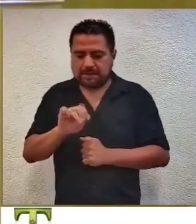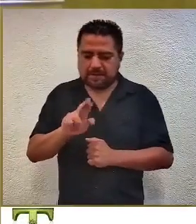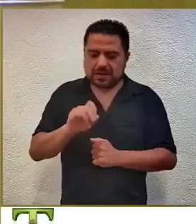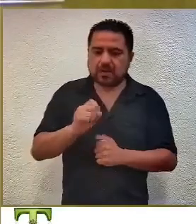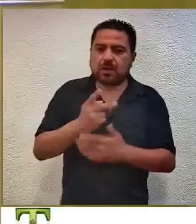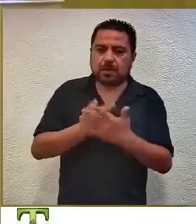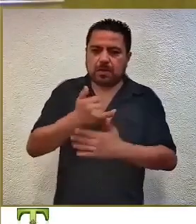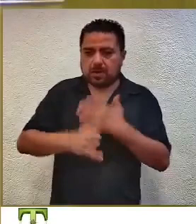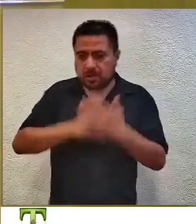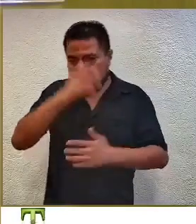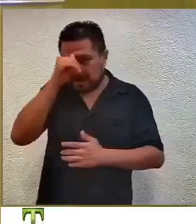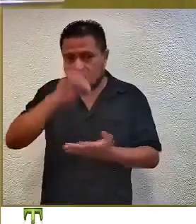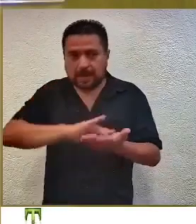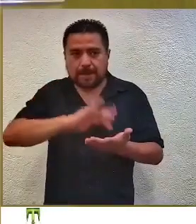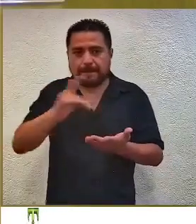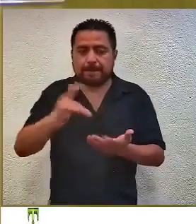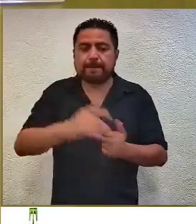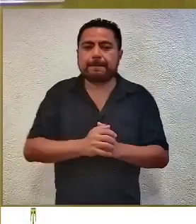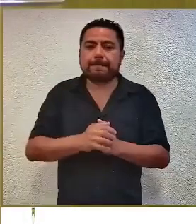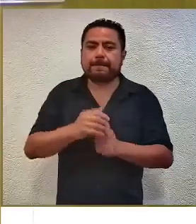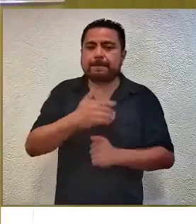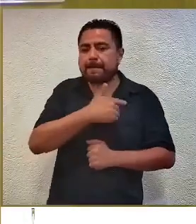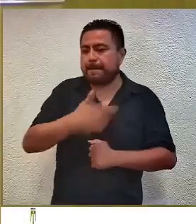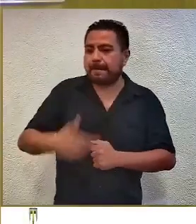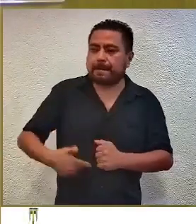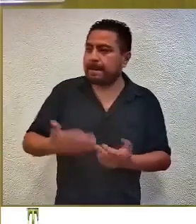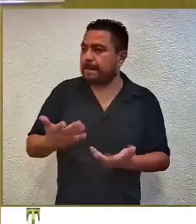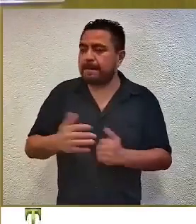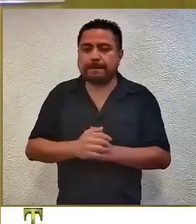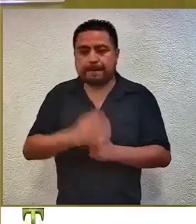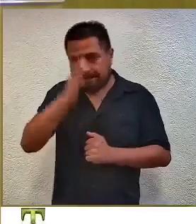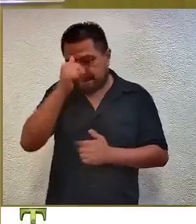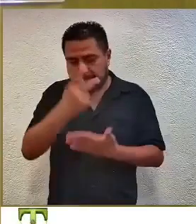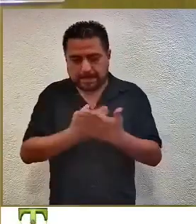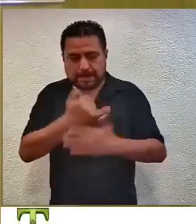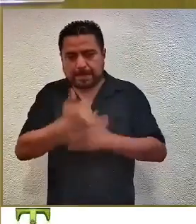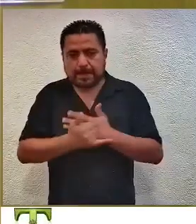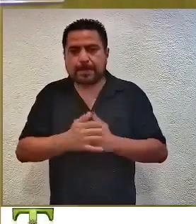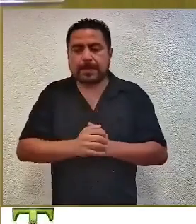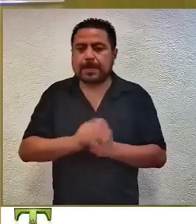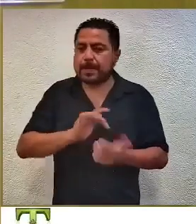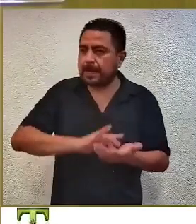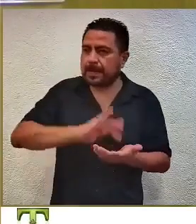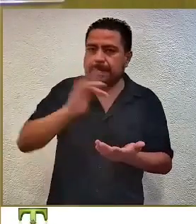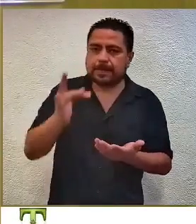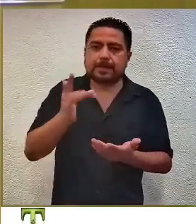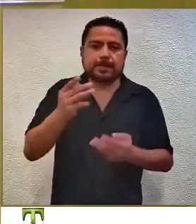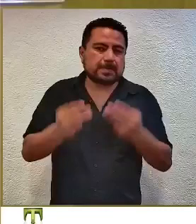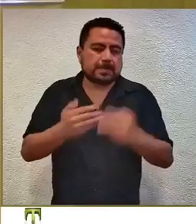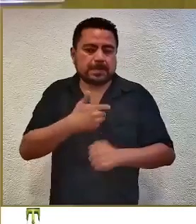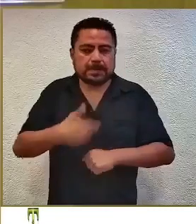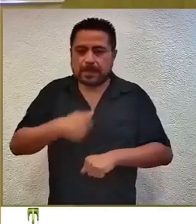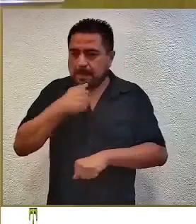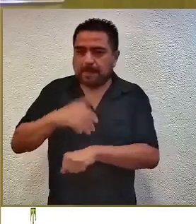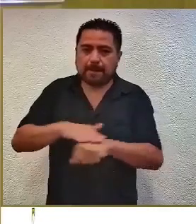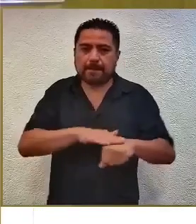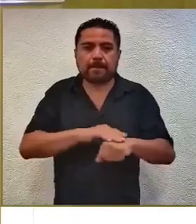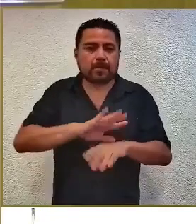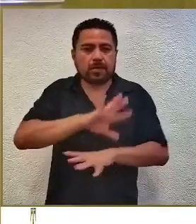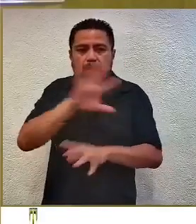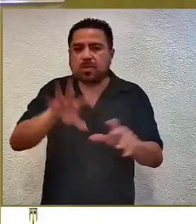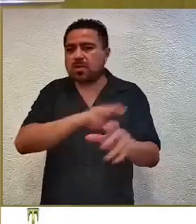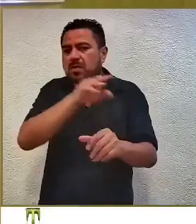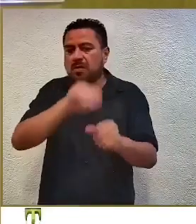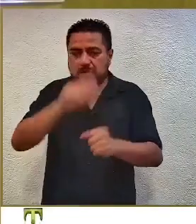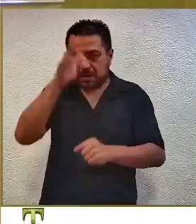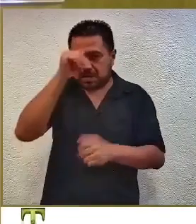del proyecto. Gracias, magistrada. Magistrada Evelyn Rodríguez Chinol. A favor del proyecto. Gracias, magistrada. Magistrada presidenta, magistradas, magistrado. El proyecto de resolución